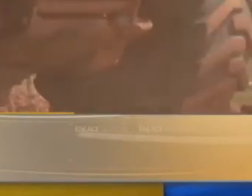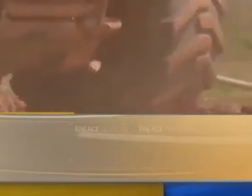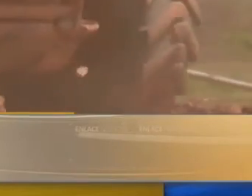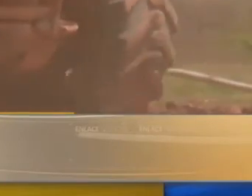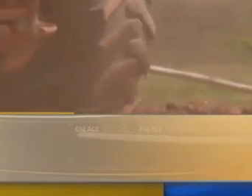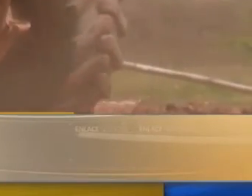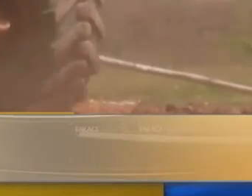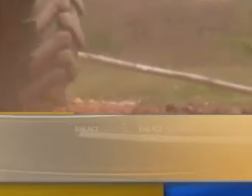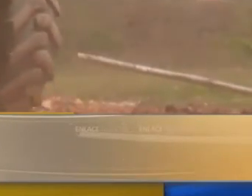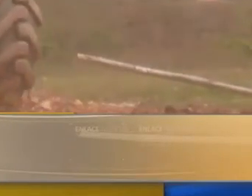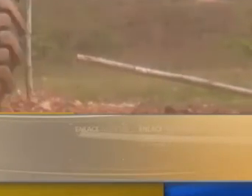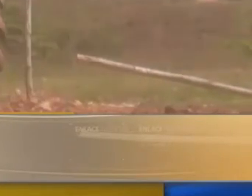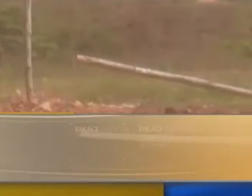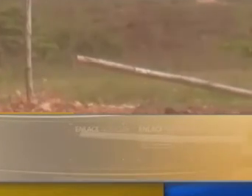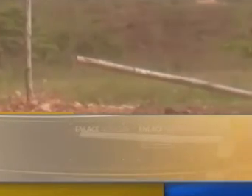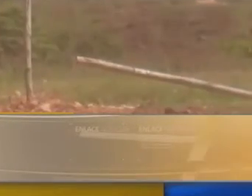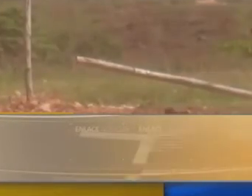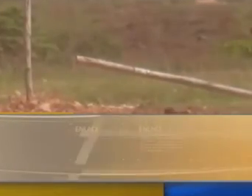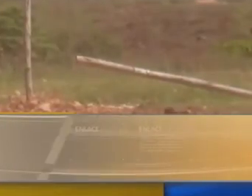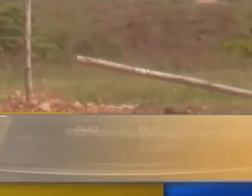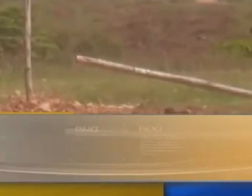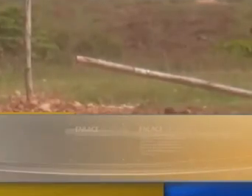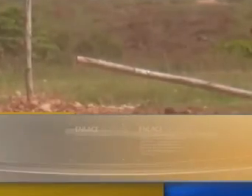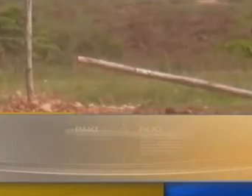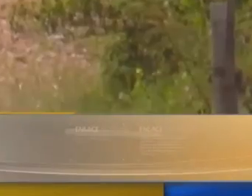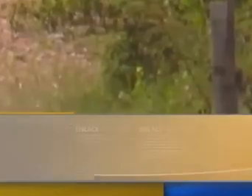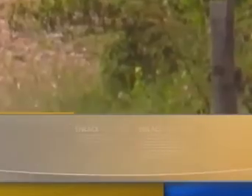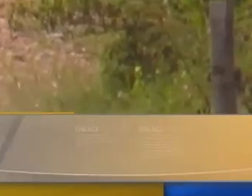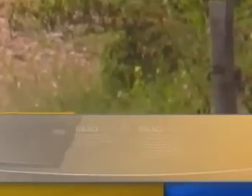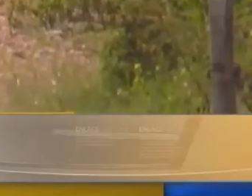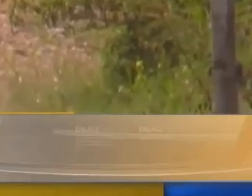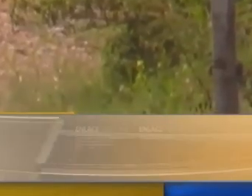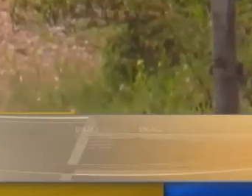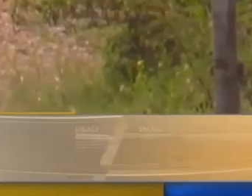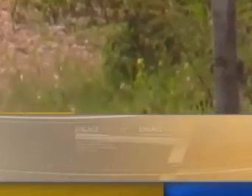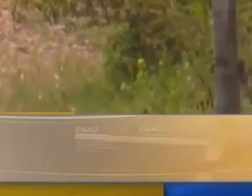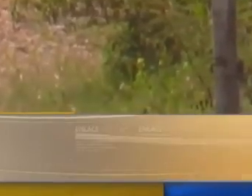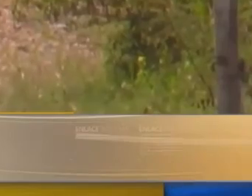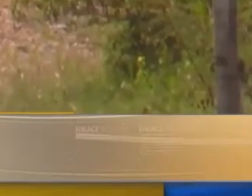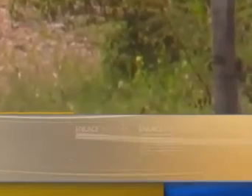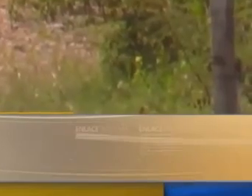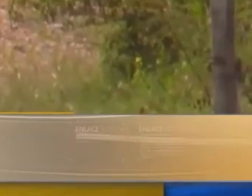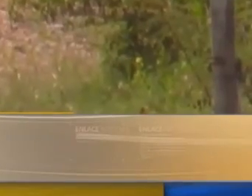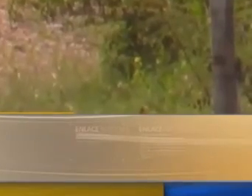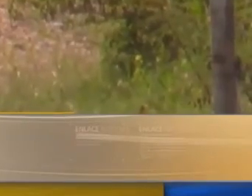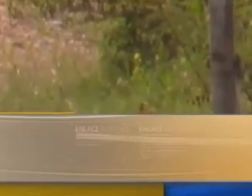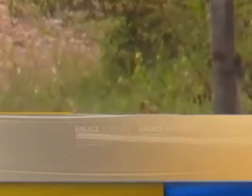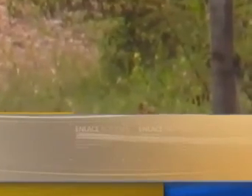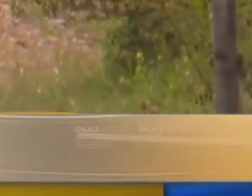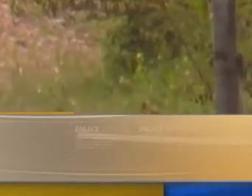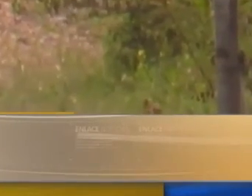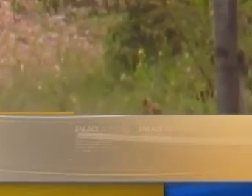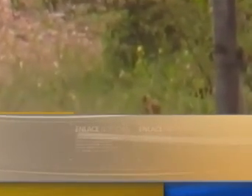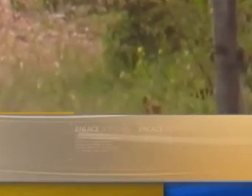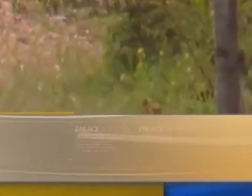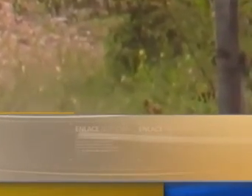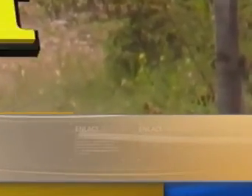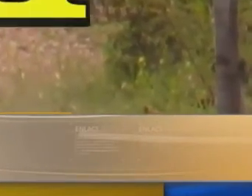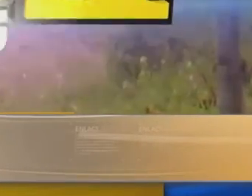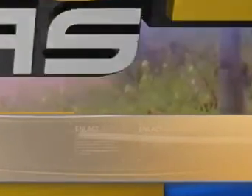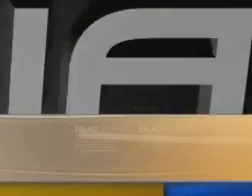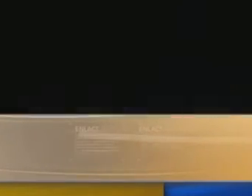Trabajo articulado entre los residentes, quienes cansados de los hurtos decidieron arreglárselas por sus propios medios. En el sector comenzaron hoy obras de